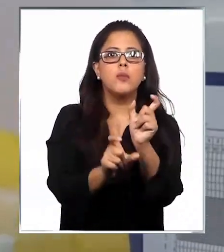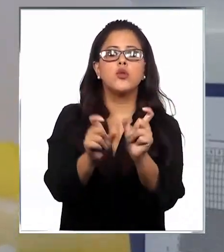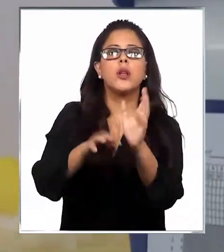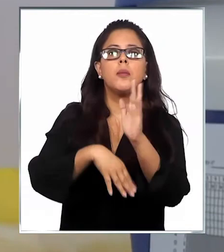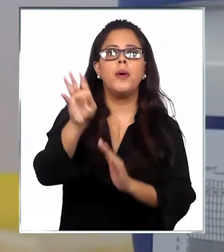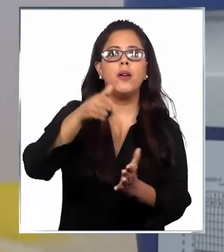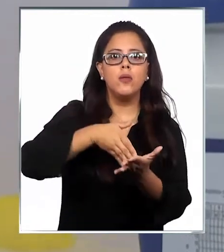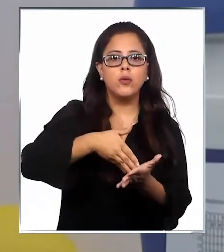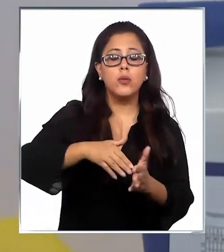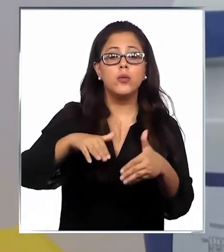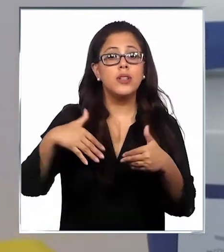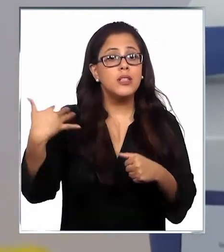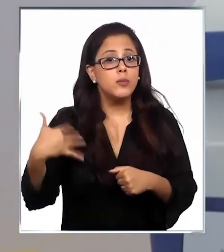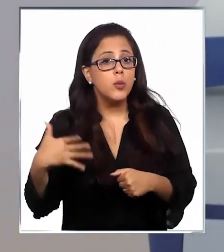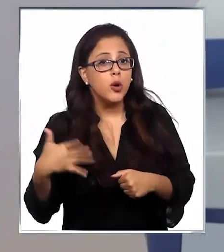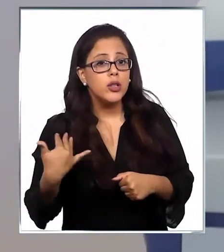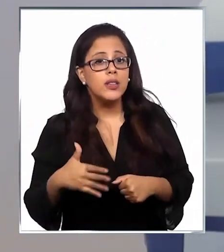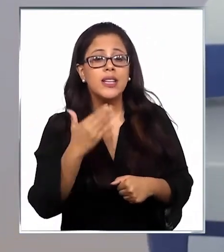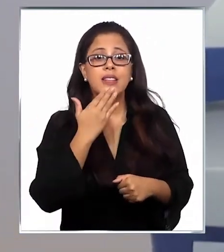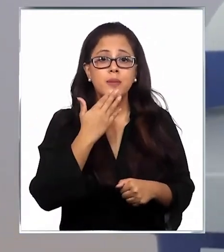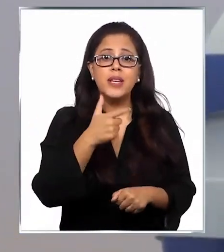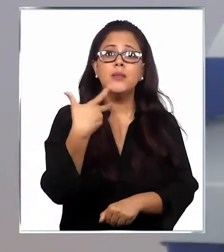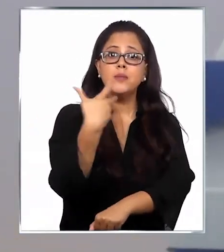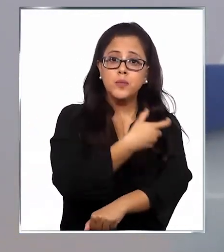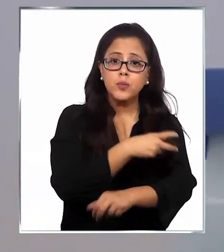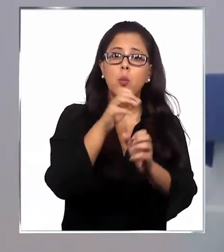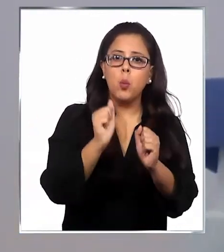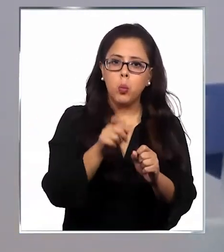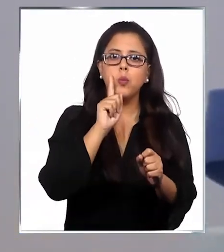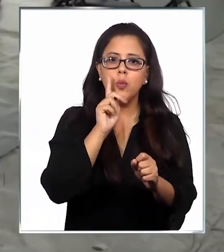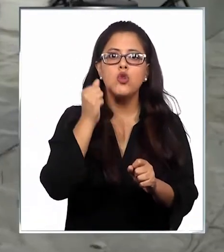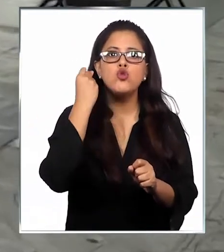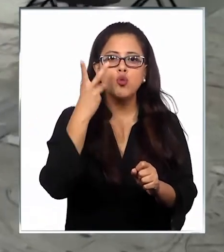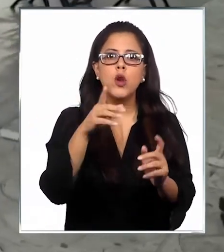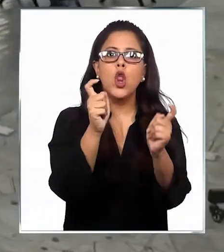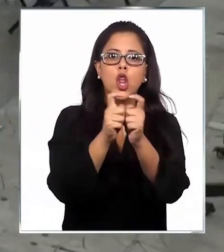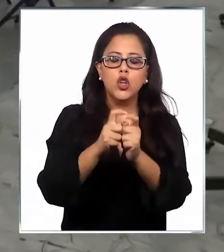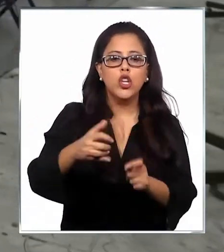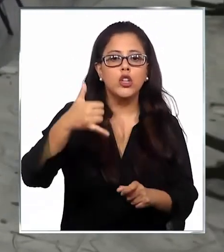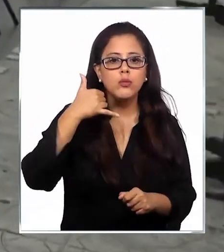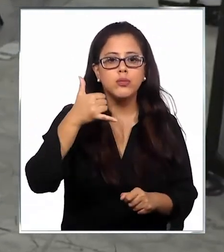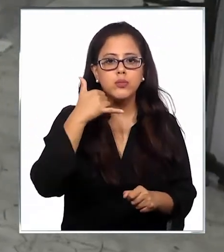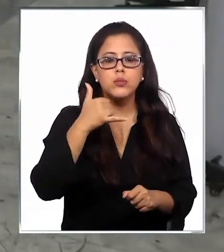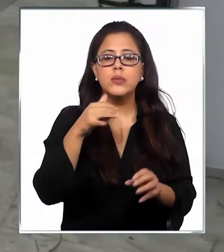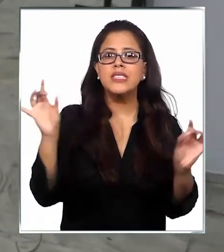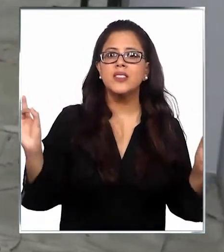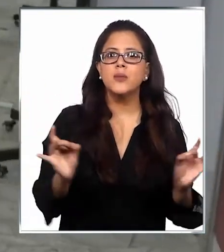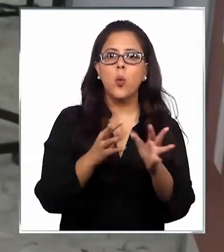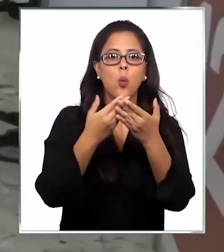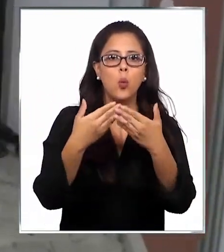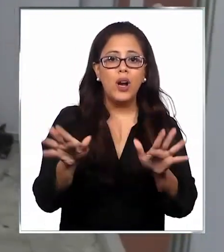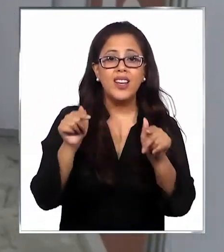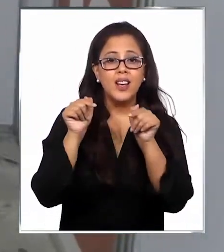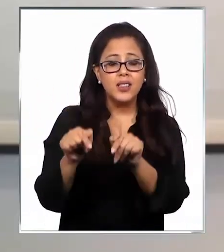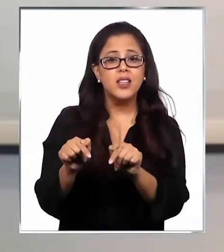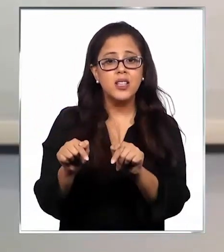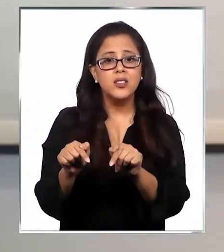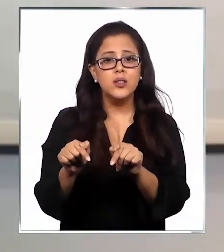es importante que cuando uno se vacune tenga también esos números de contacto para que eventualmente ante cualquiera de estas